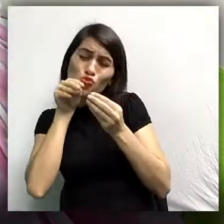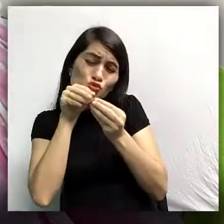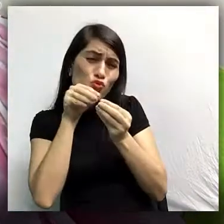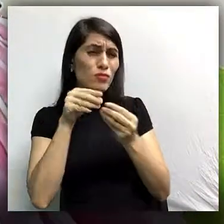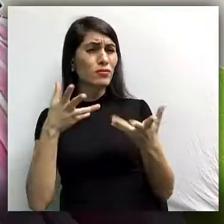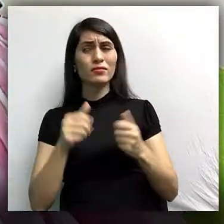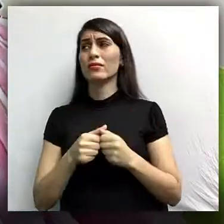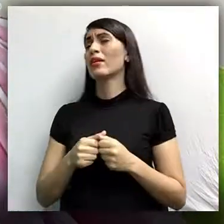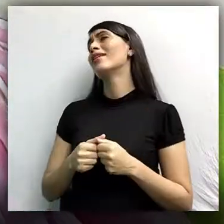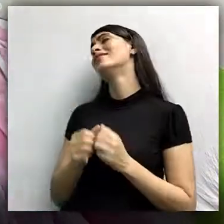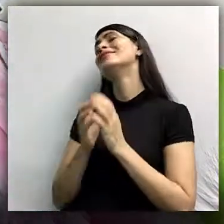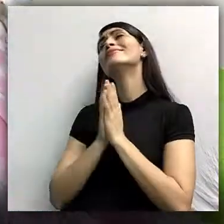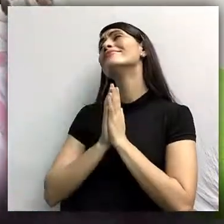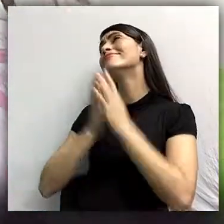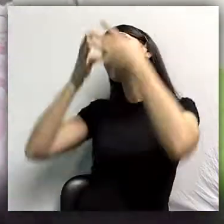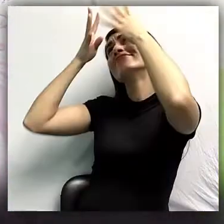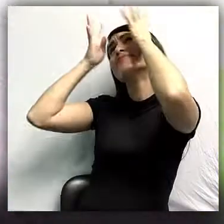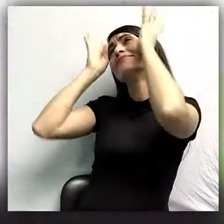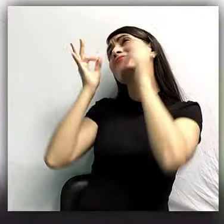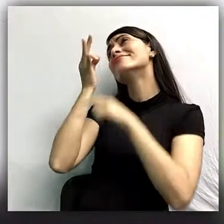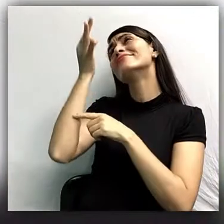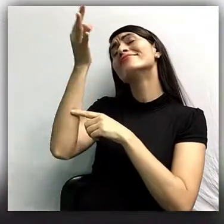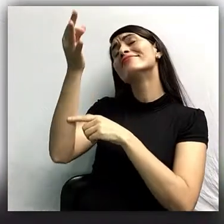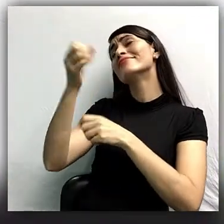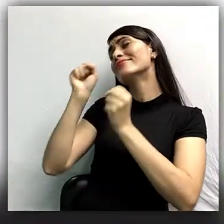si alguno se convierte en un príncipe azul.